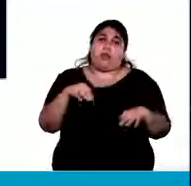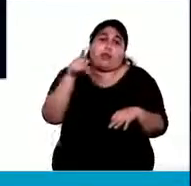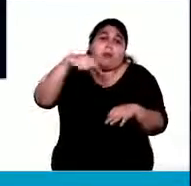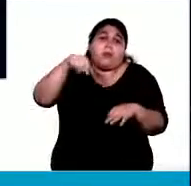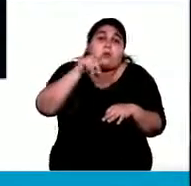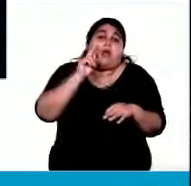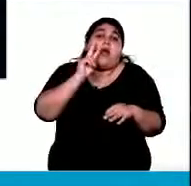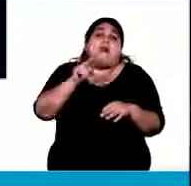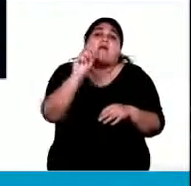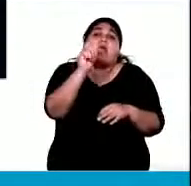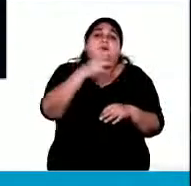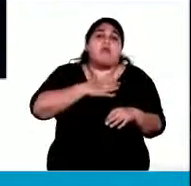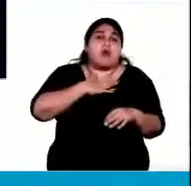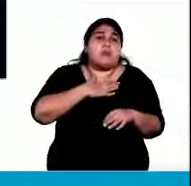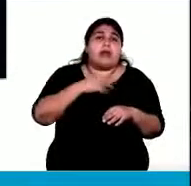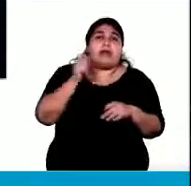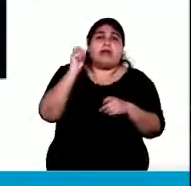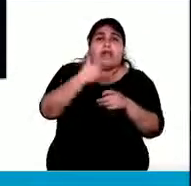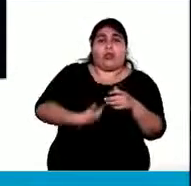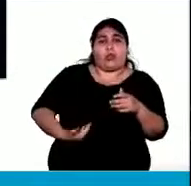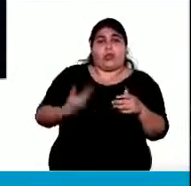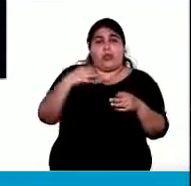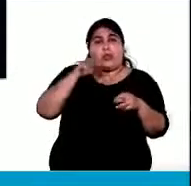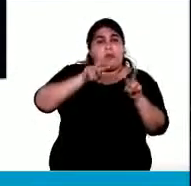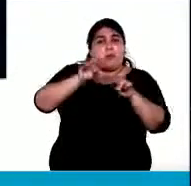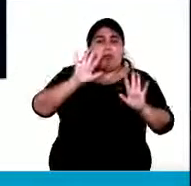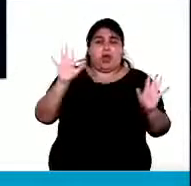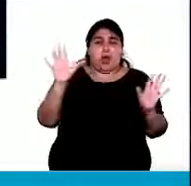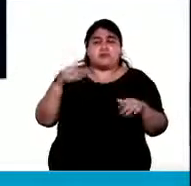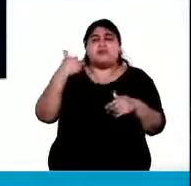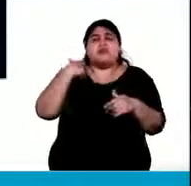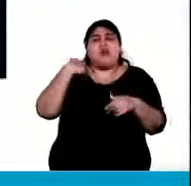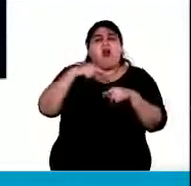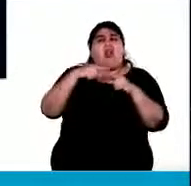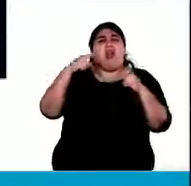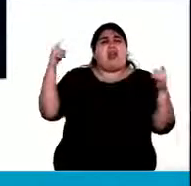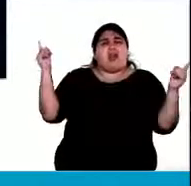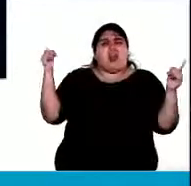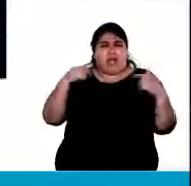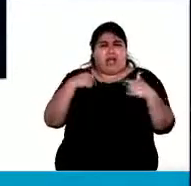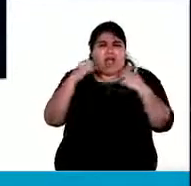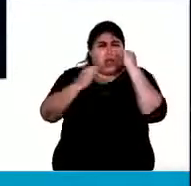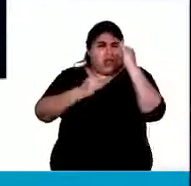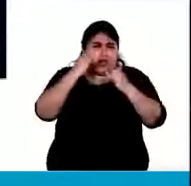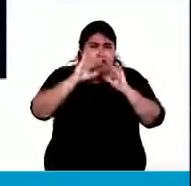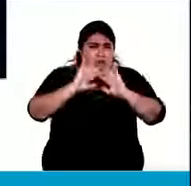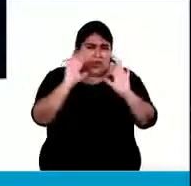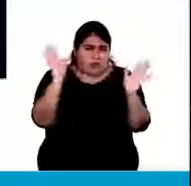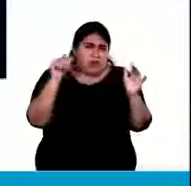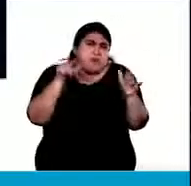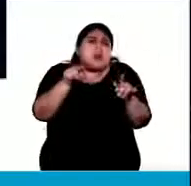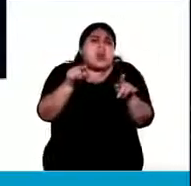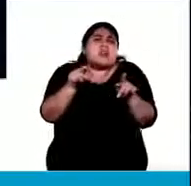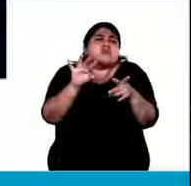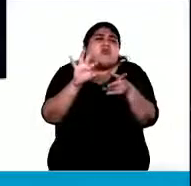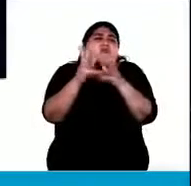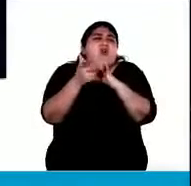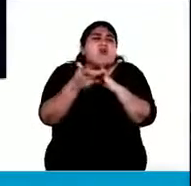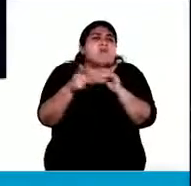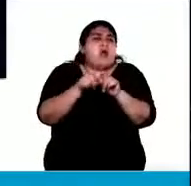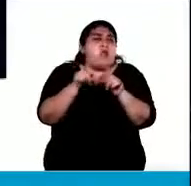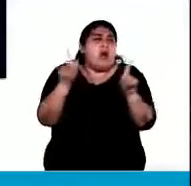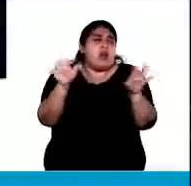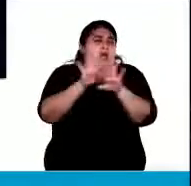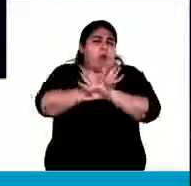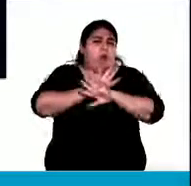son los propietarios, etcétera, de esa situación. Pero bueno, no quería dejar pasar el tema porque es totalmente